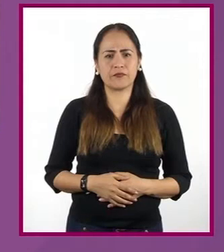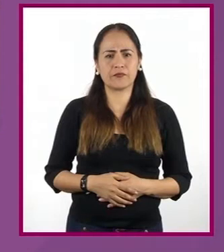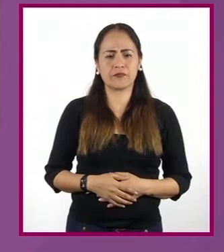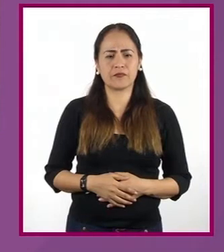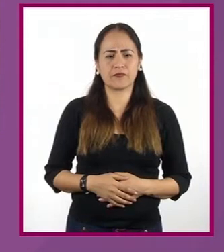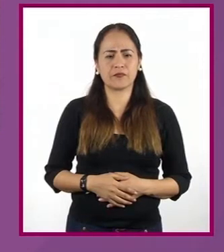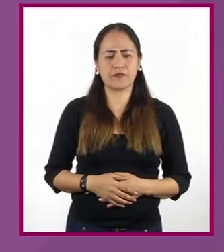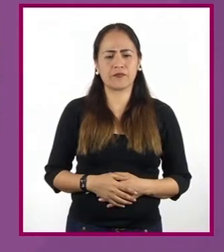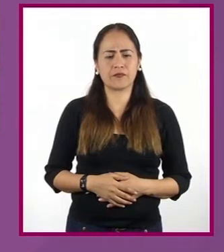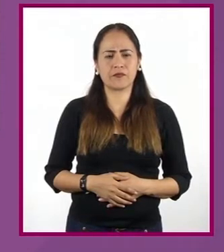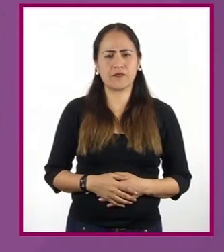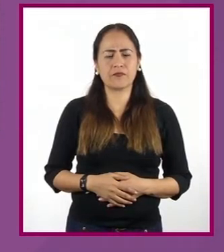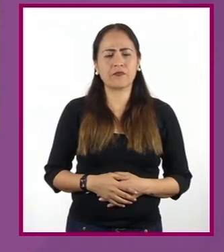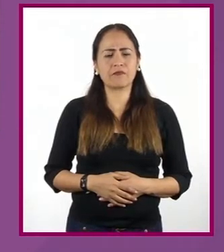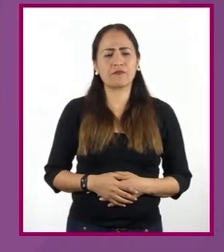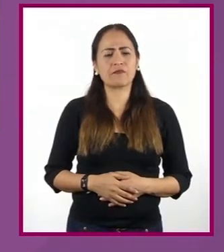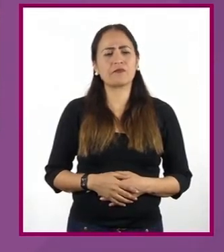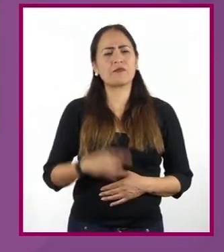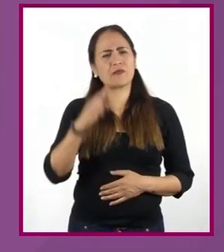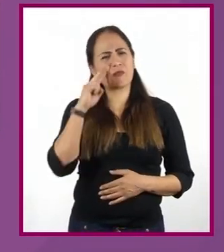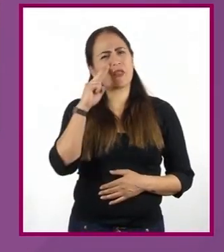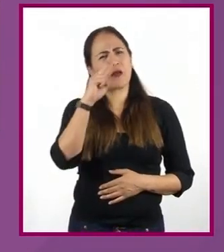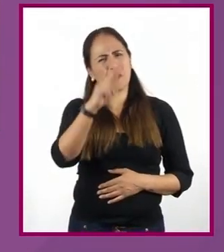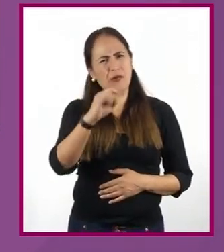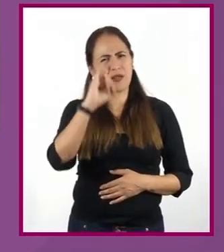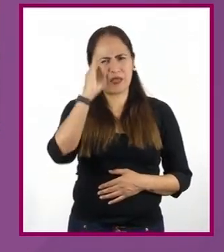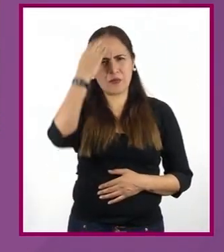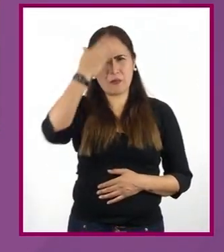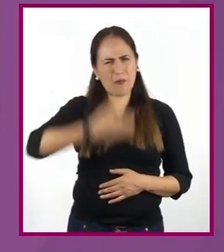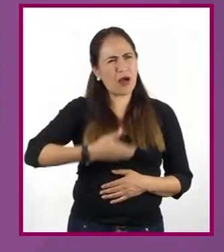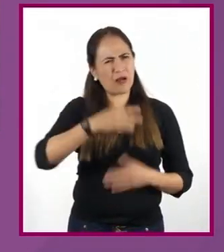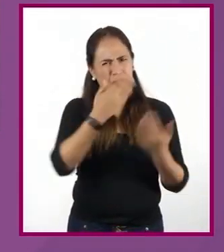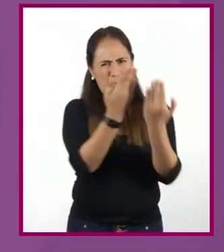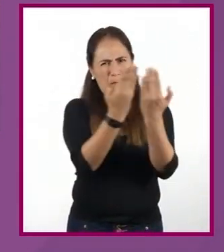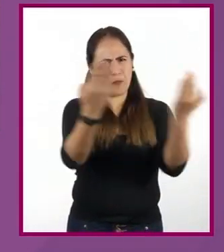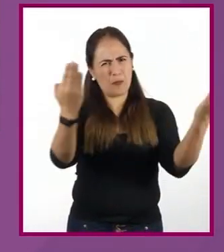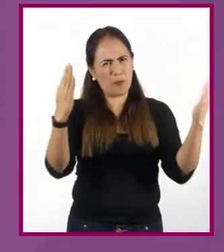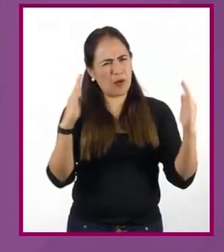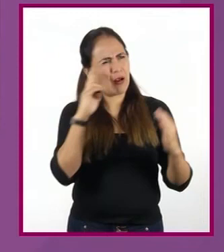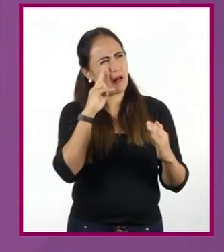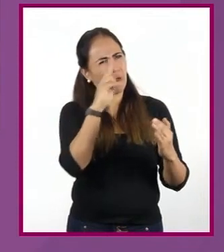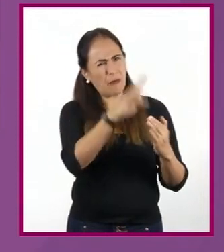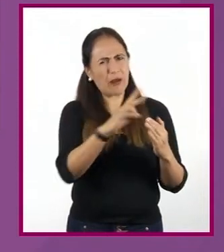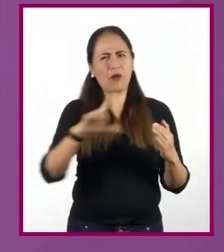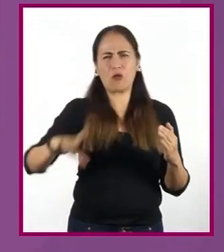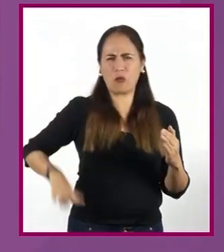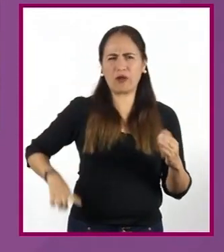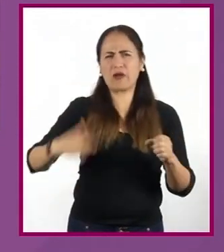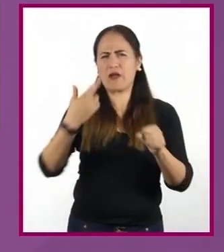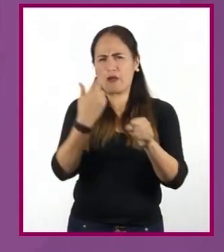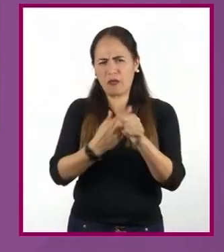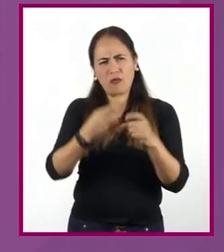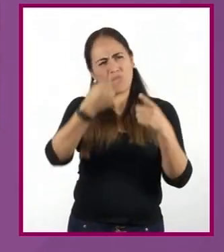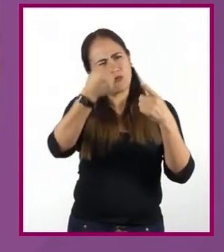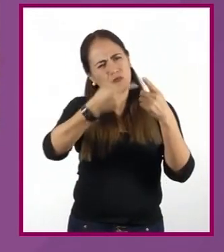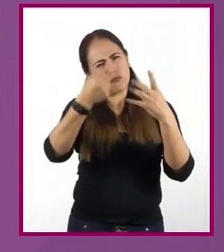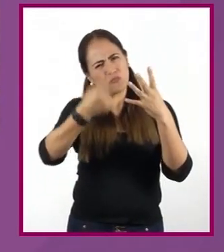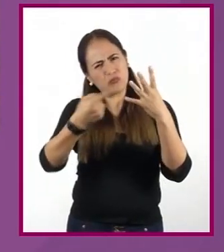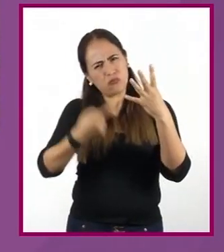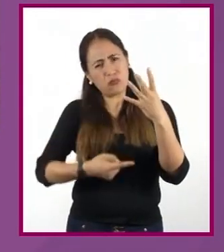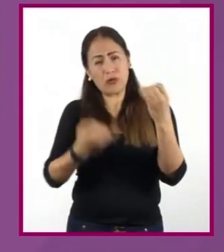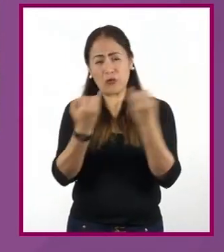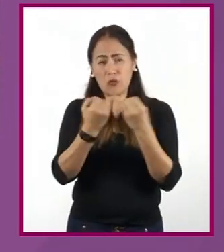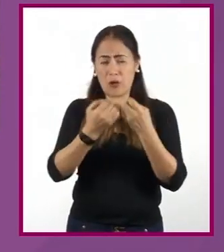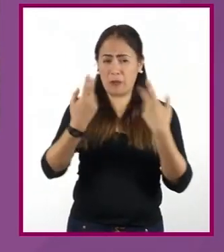A través de la interpretación de las abundantes inscripciones, se conoce una larga serie de gobernantes y personajes notables,